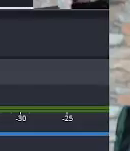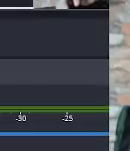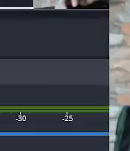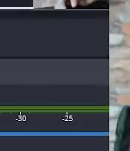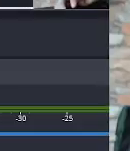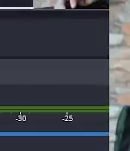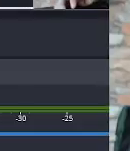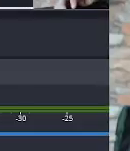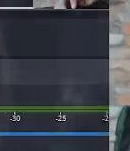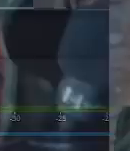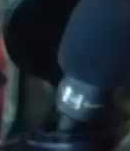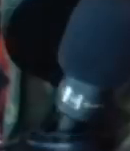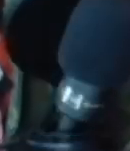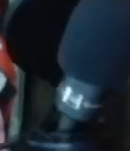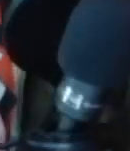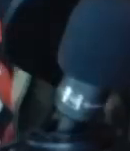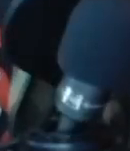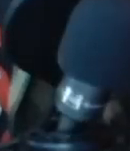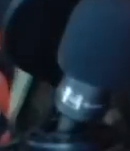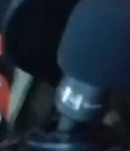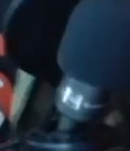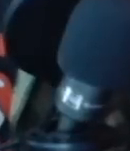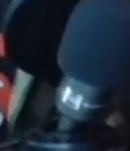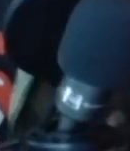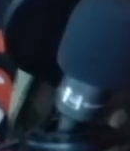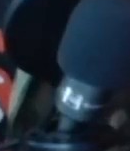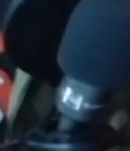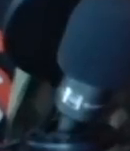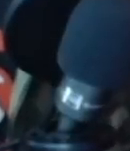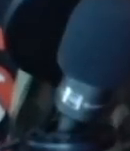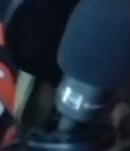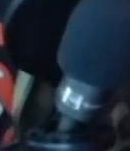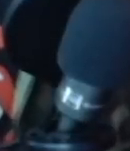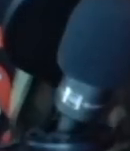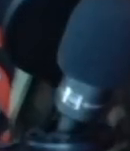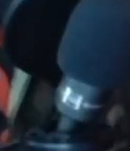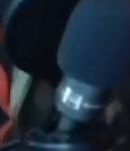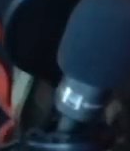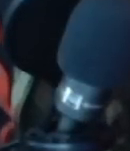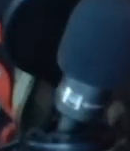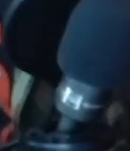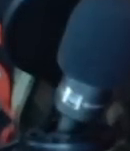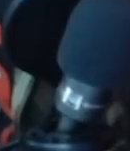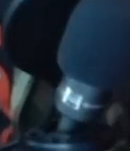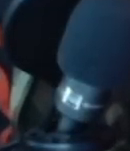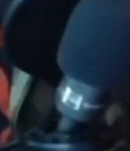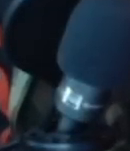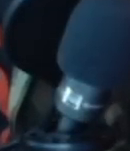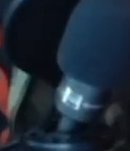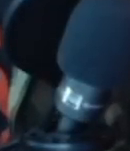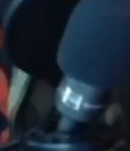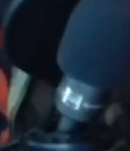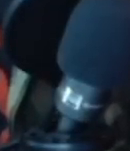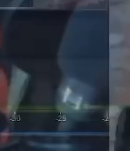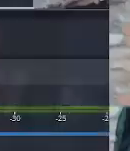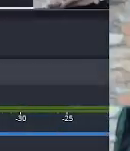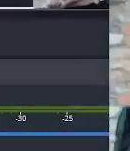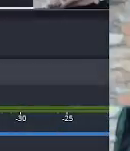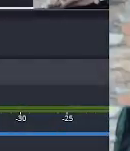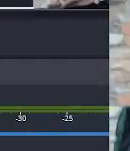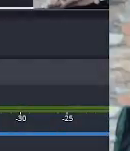esto sea compártelo en tu Facebook o deja deja tu like comenta si lo ves En Facebook